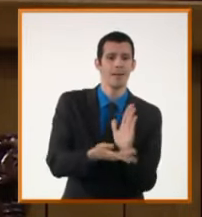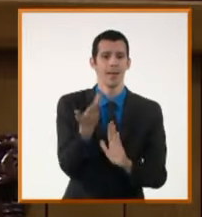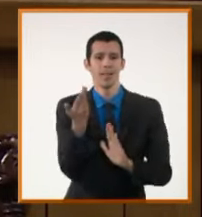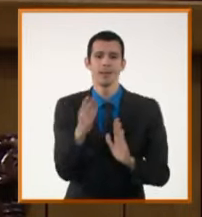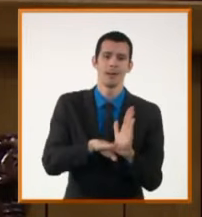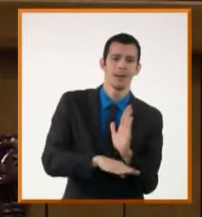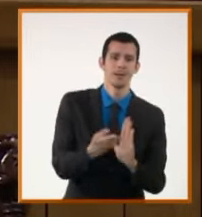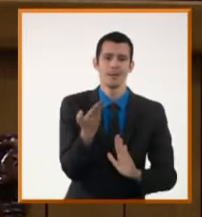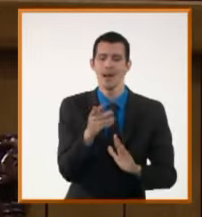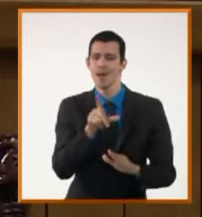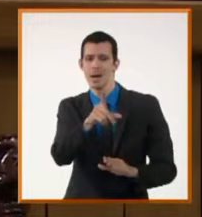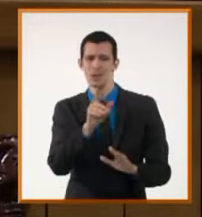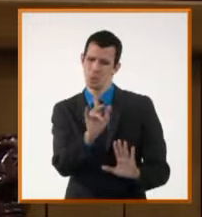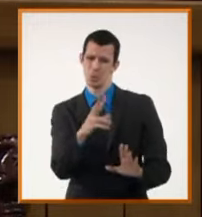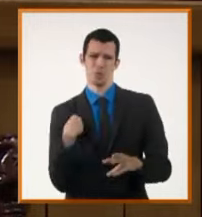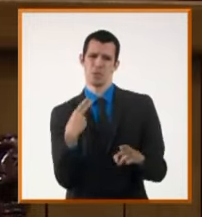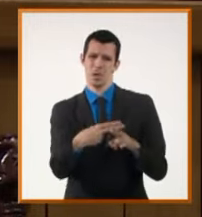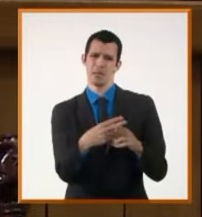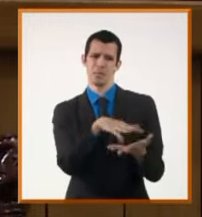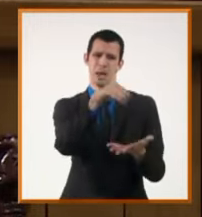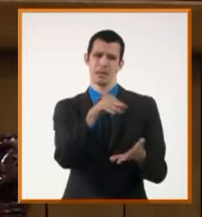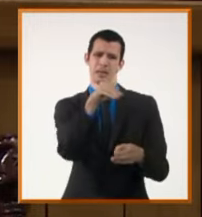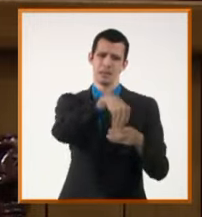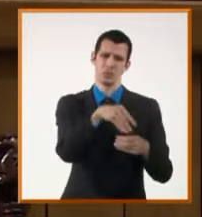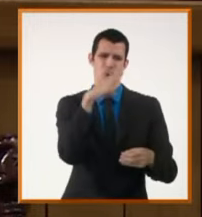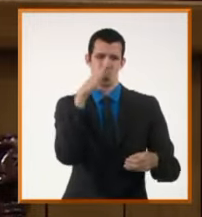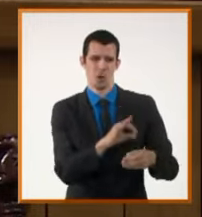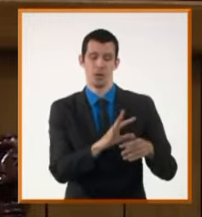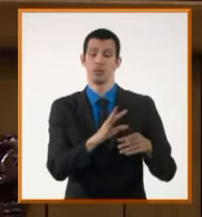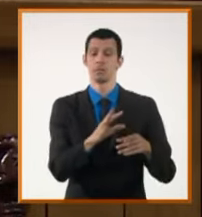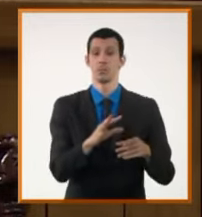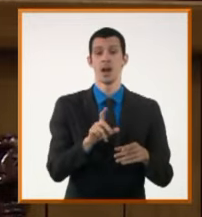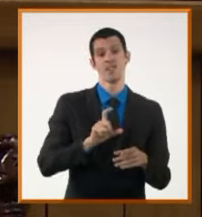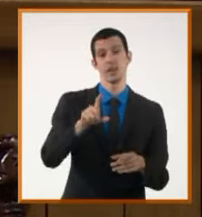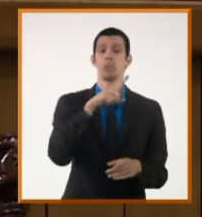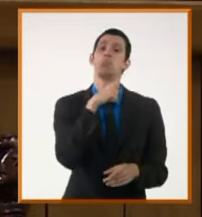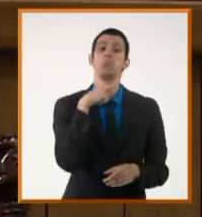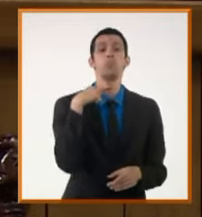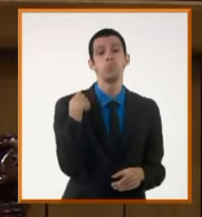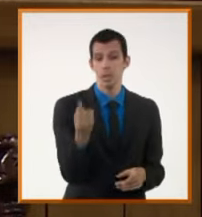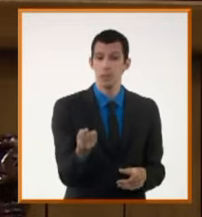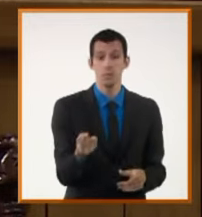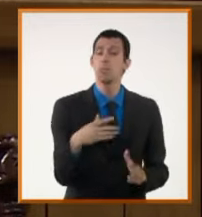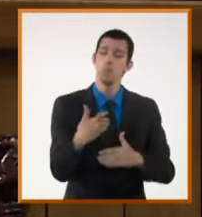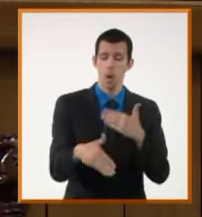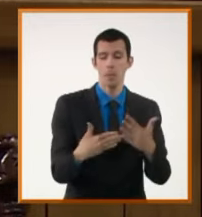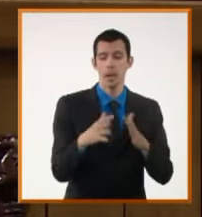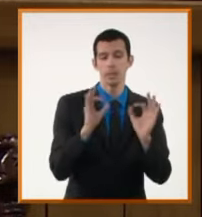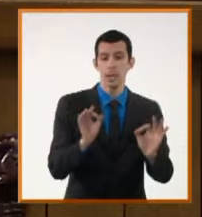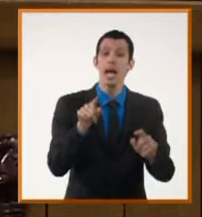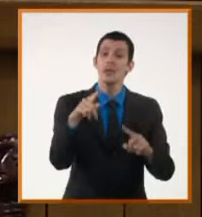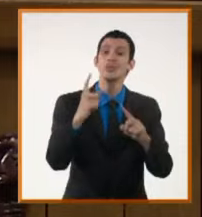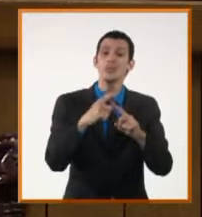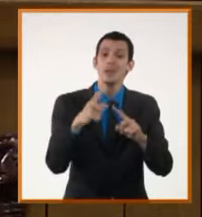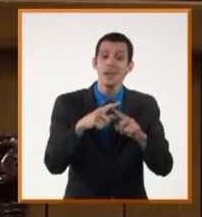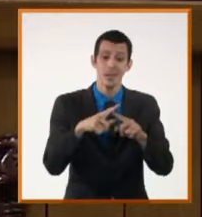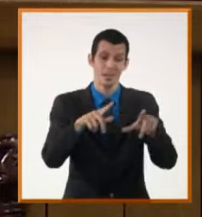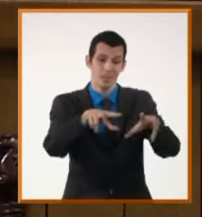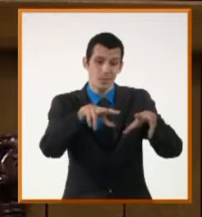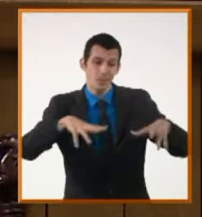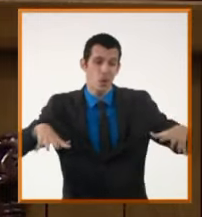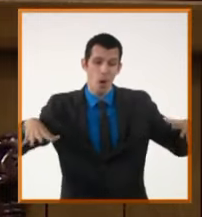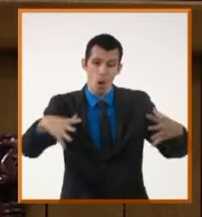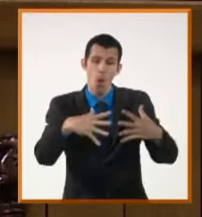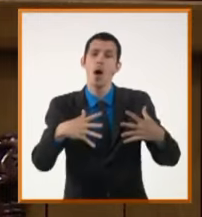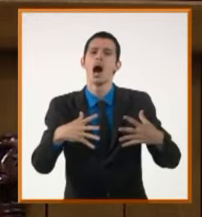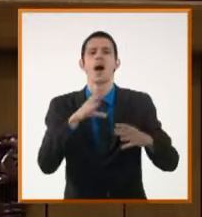discutió también en el pleno del Comité Central, que es determinadas violaciones. El Código